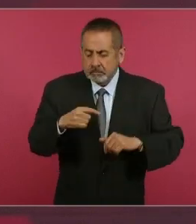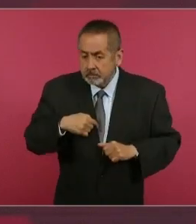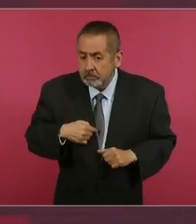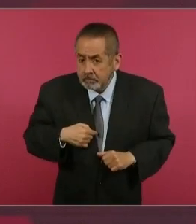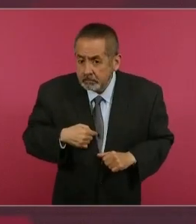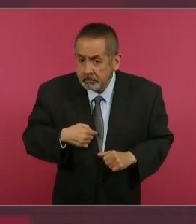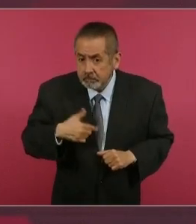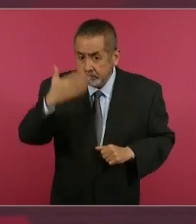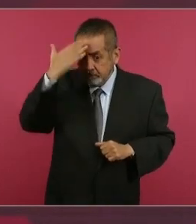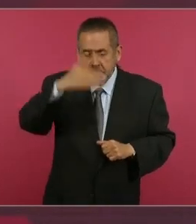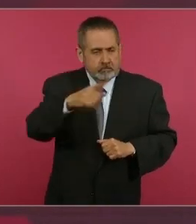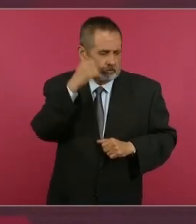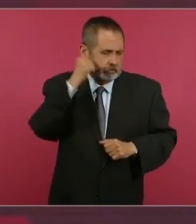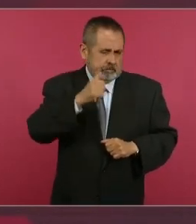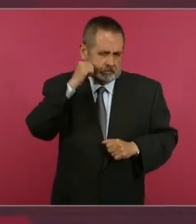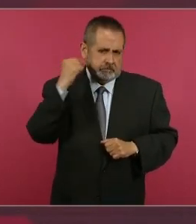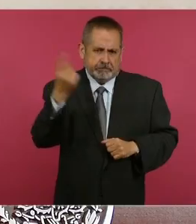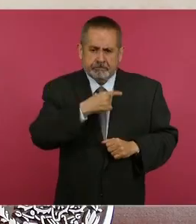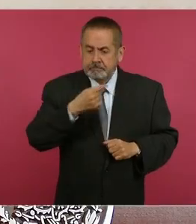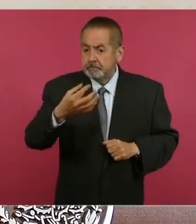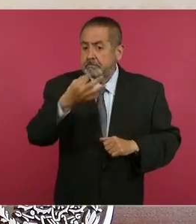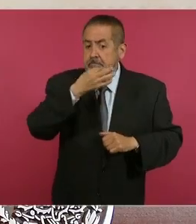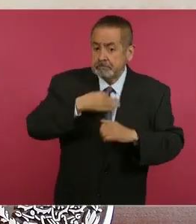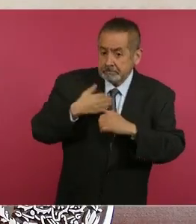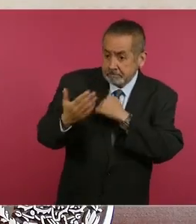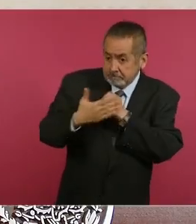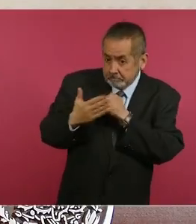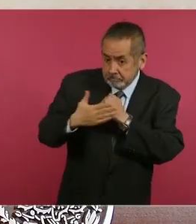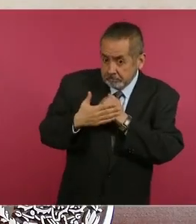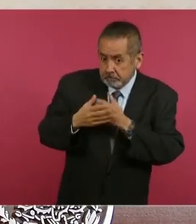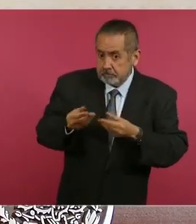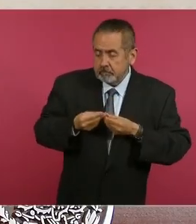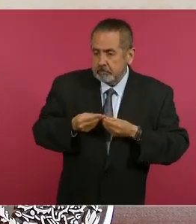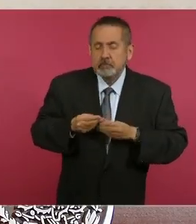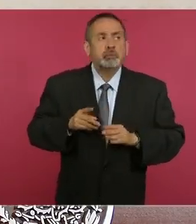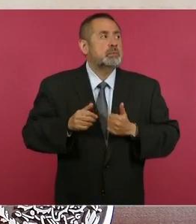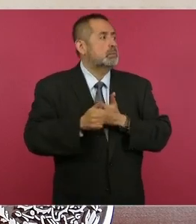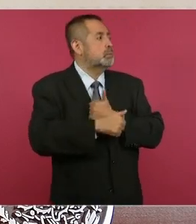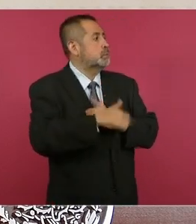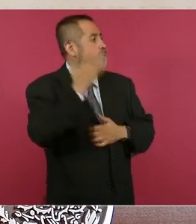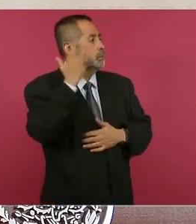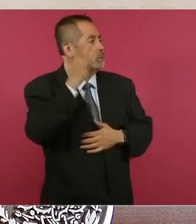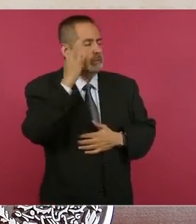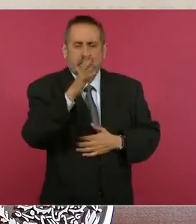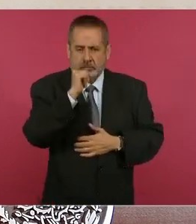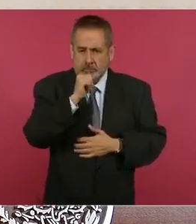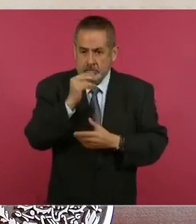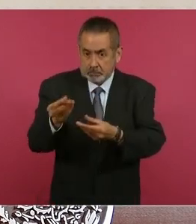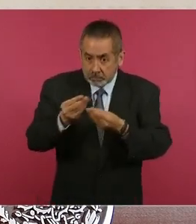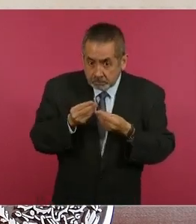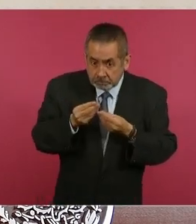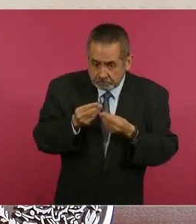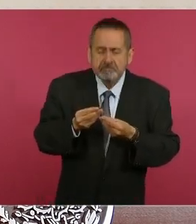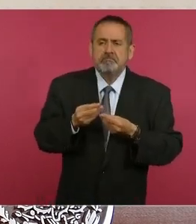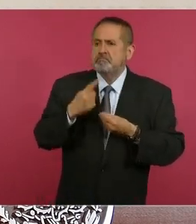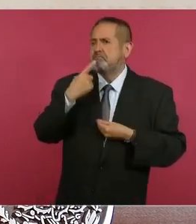cuando se sabe de un delito o de un posible delito, uno no puede ser encubridor, lo tienes que